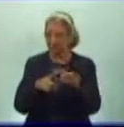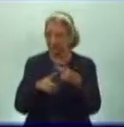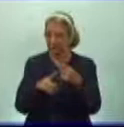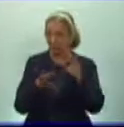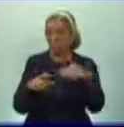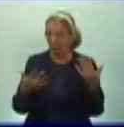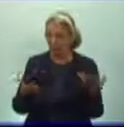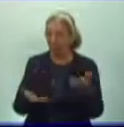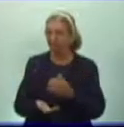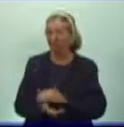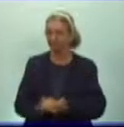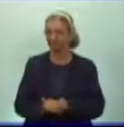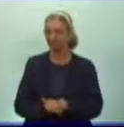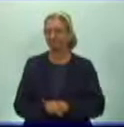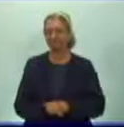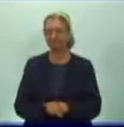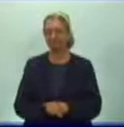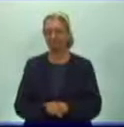respuesta correcta.